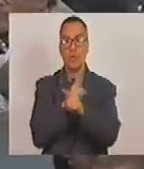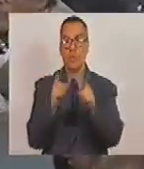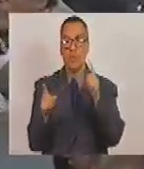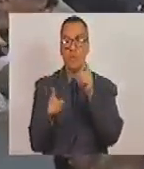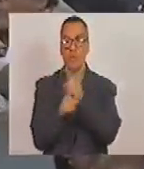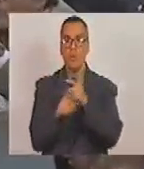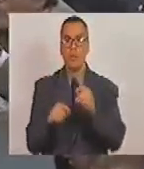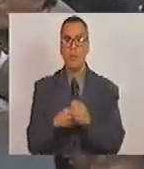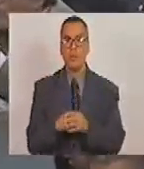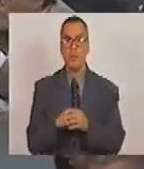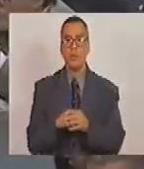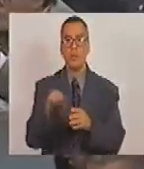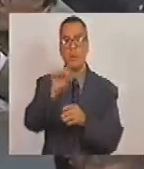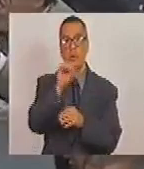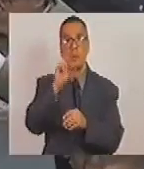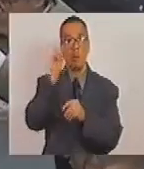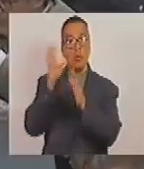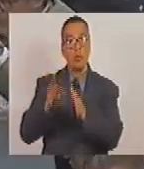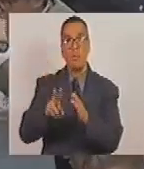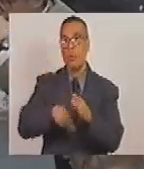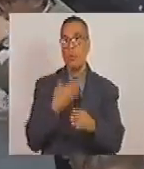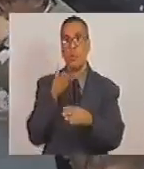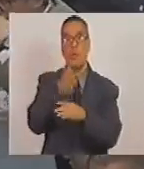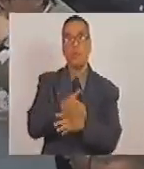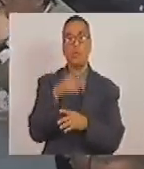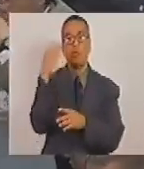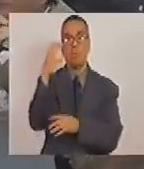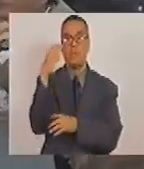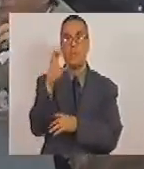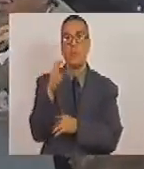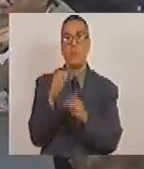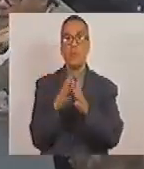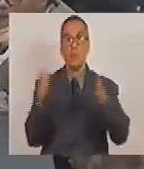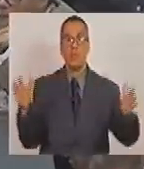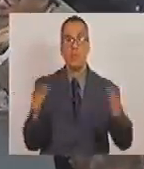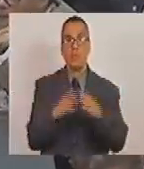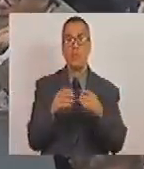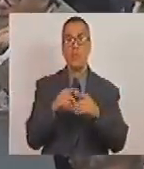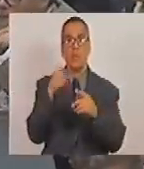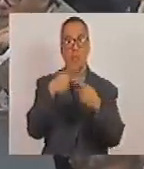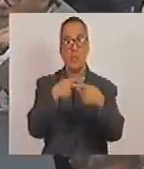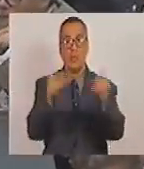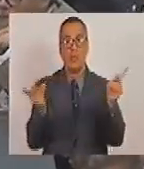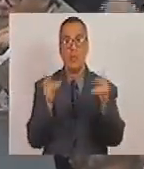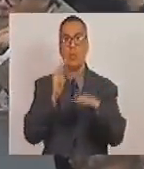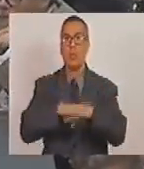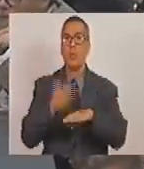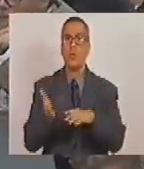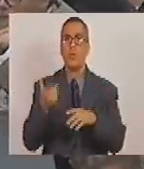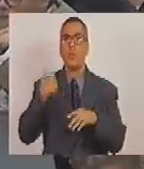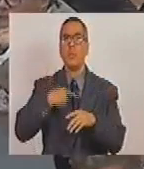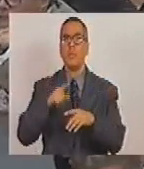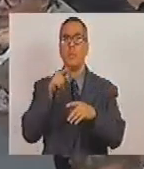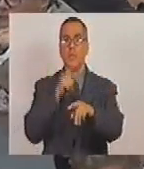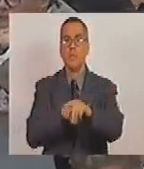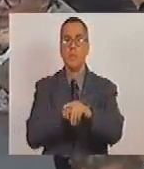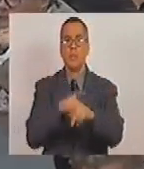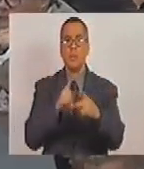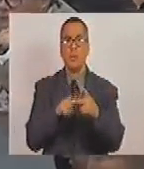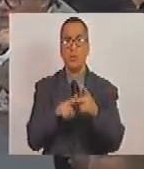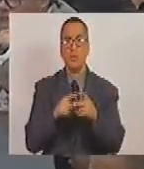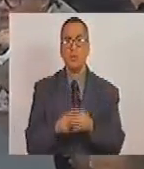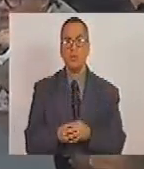y el transporte venezolano no puede ingresar a Colombia masivamente, el transporte público hablo, porque ahora están pidiendo